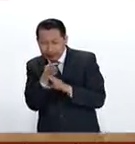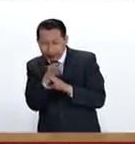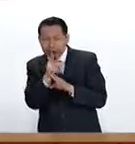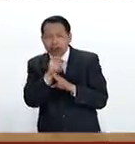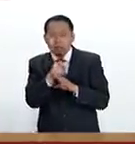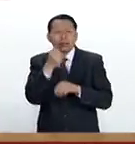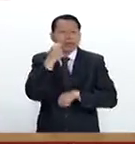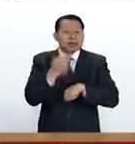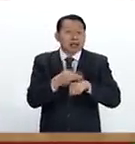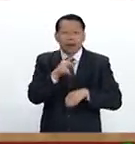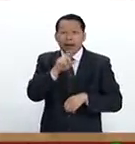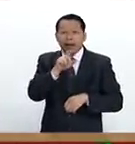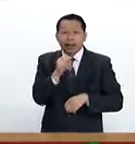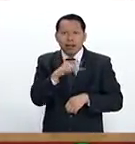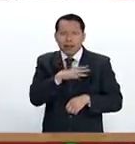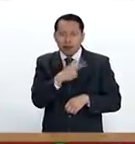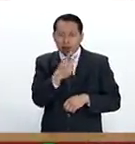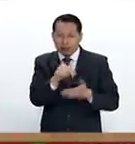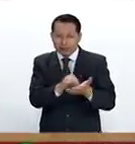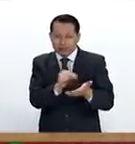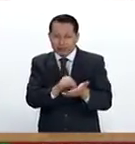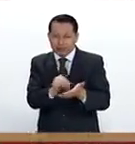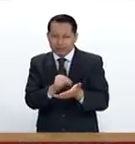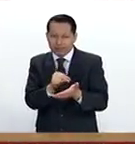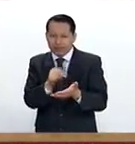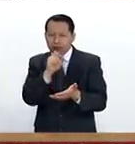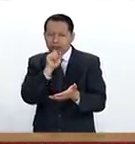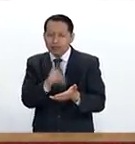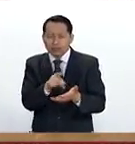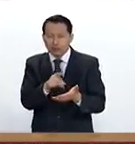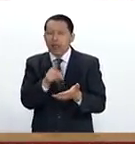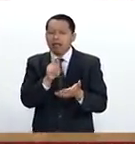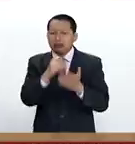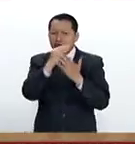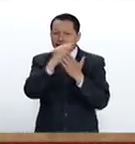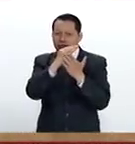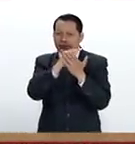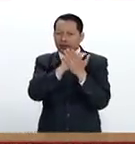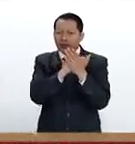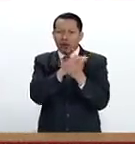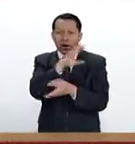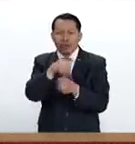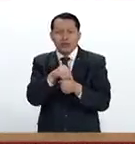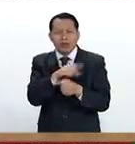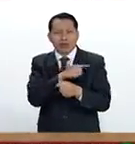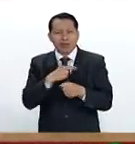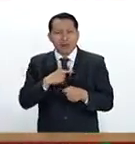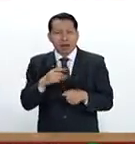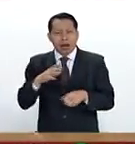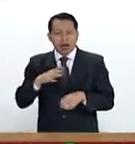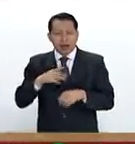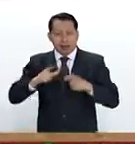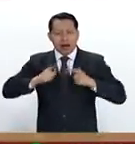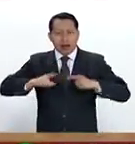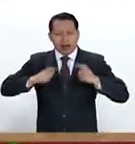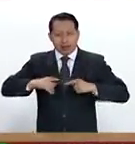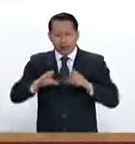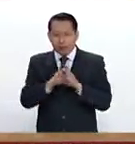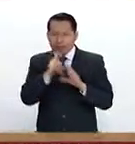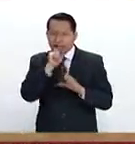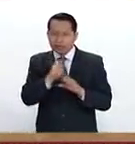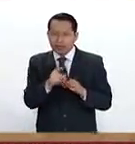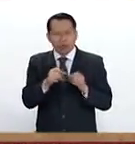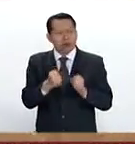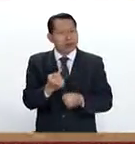Kelly firma dos memoranda en los que delinea las directrices que deben seguir los agentes del Departamento